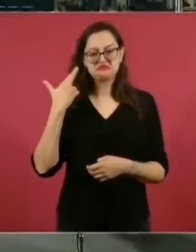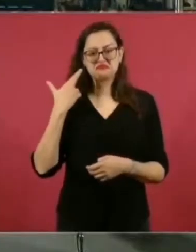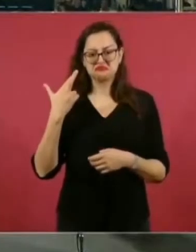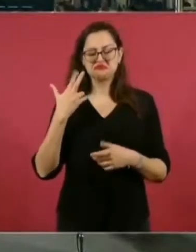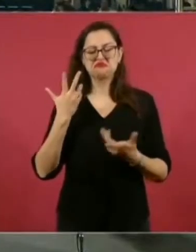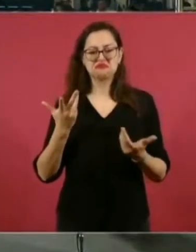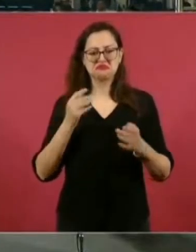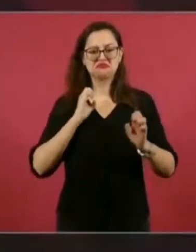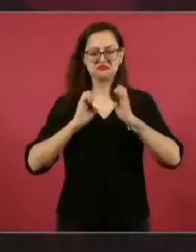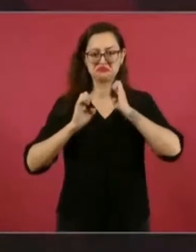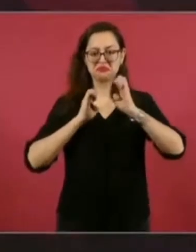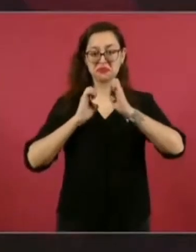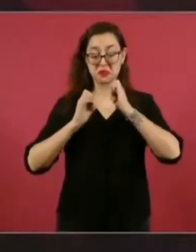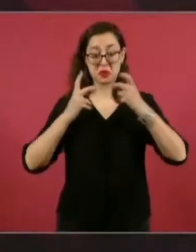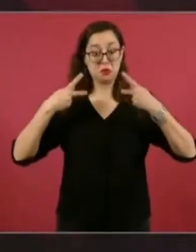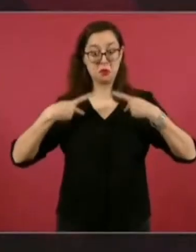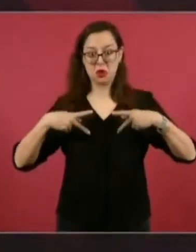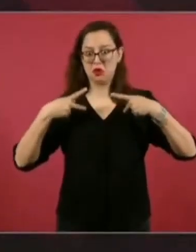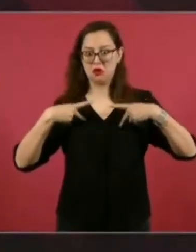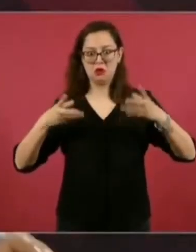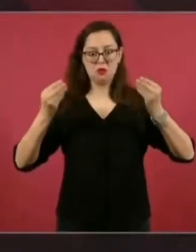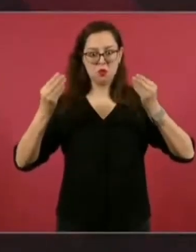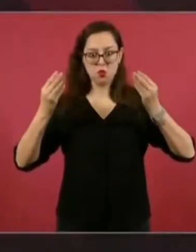bastante audiencia